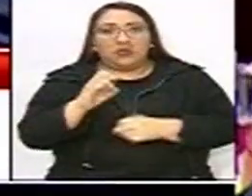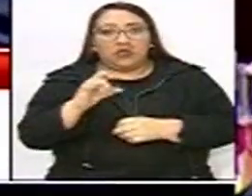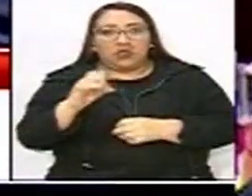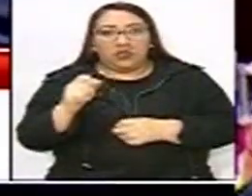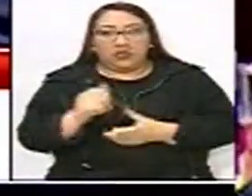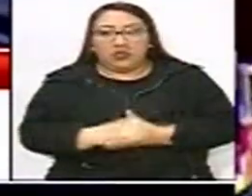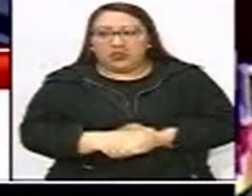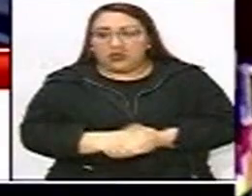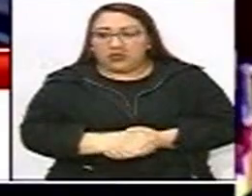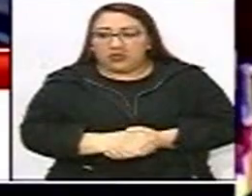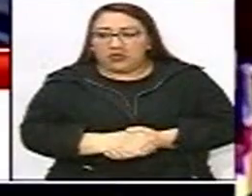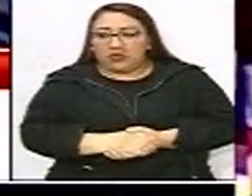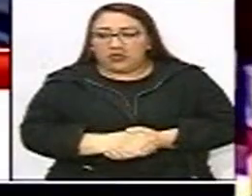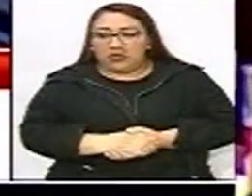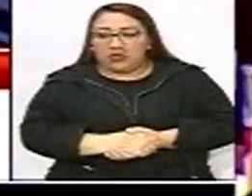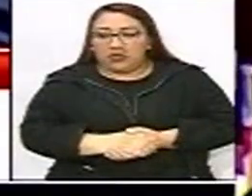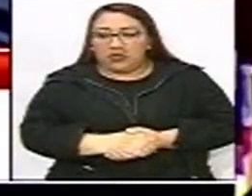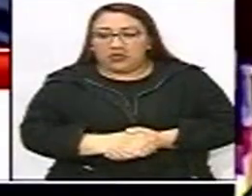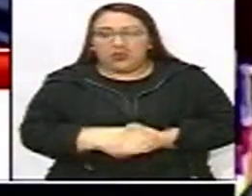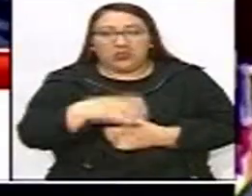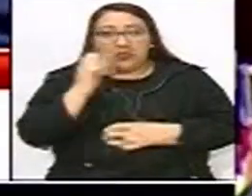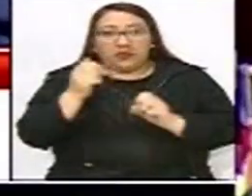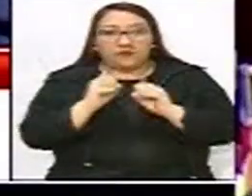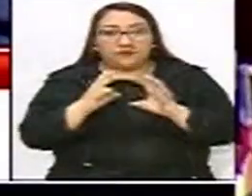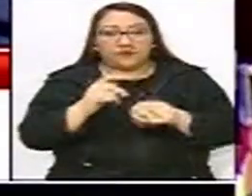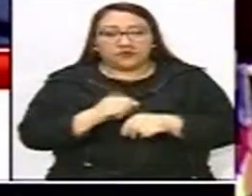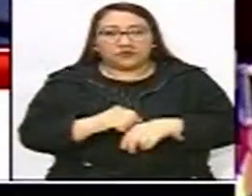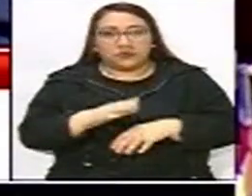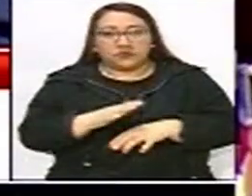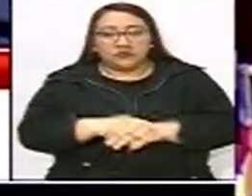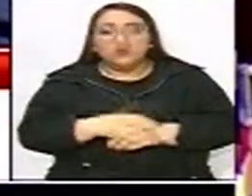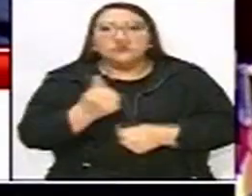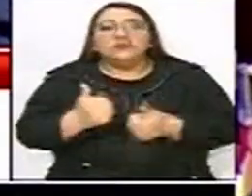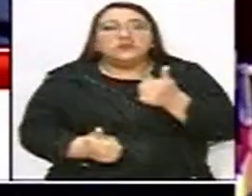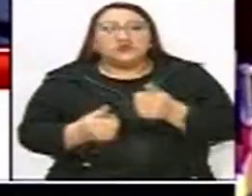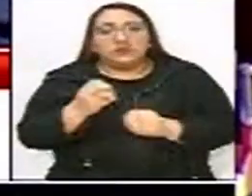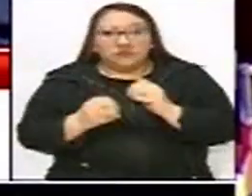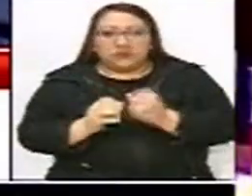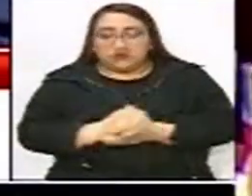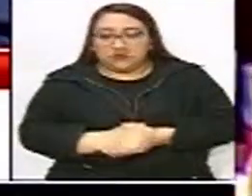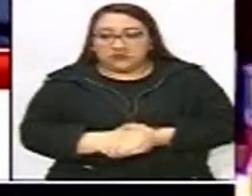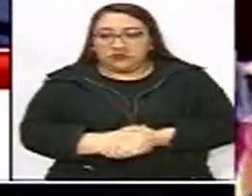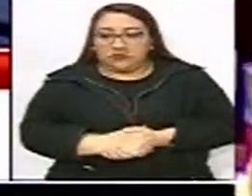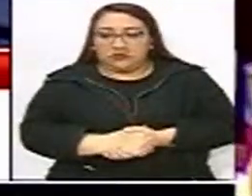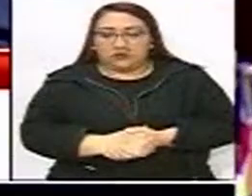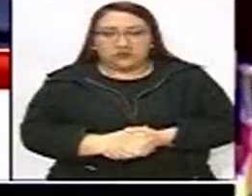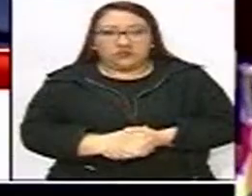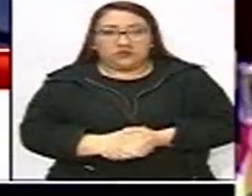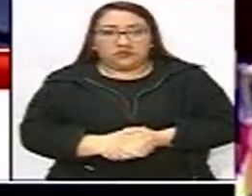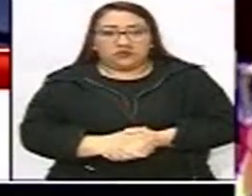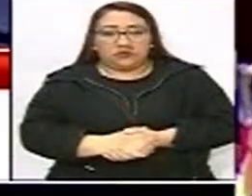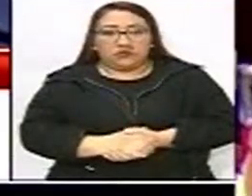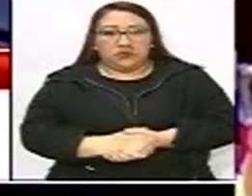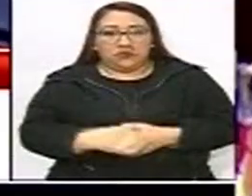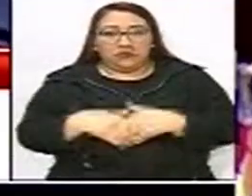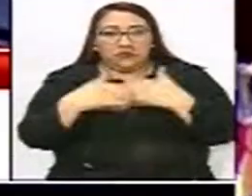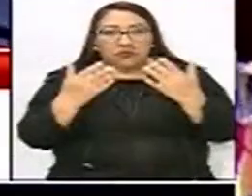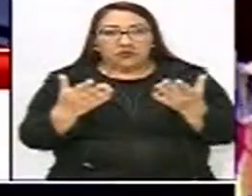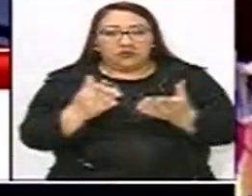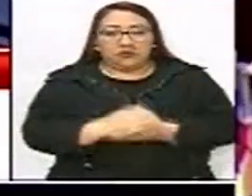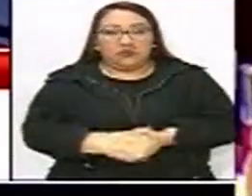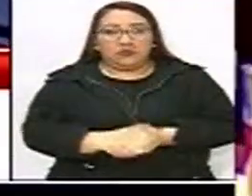técnica, creo que está bastante claro, expuesto, digamos, cuáles son los motivos. Sí, claro. Para saludar